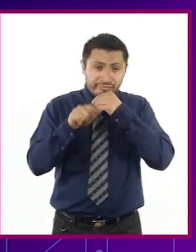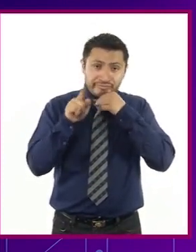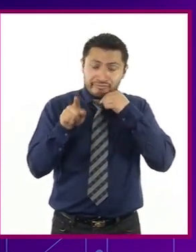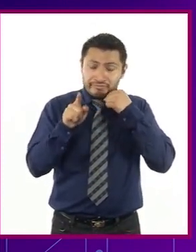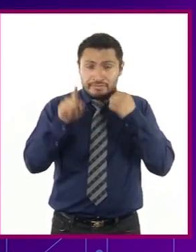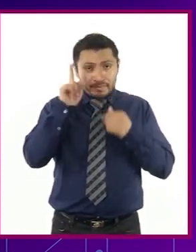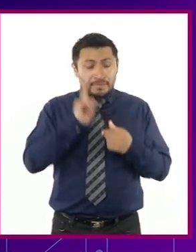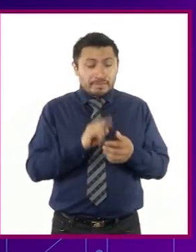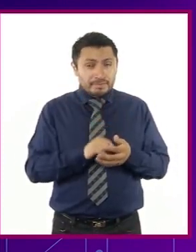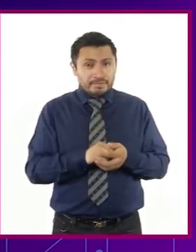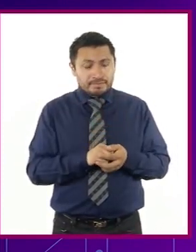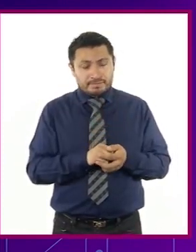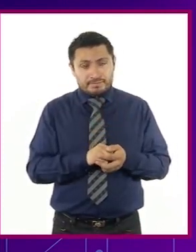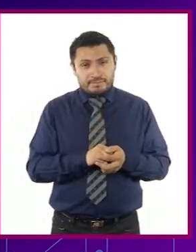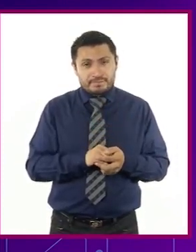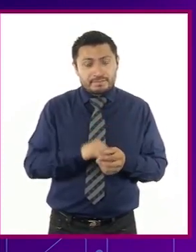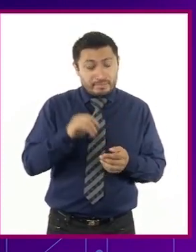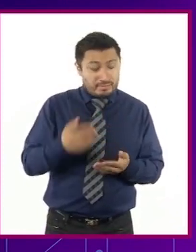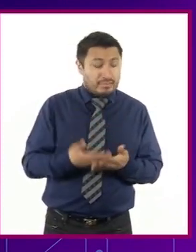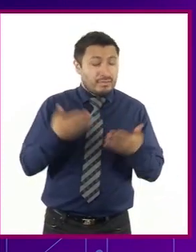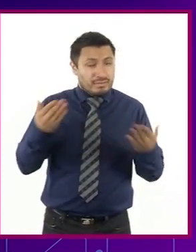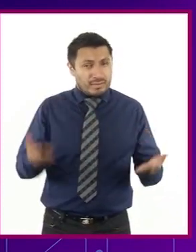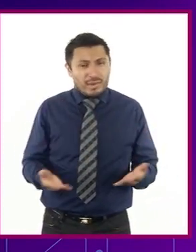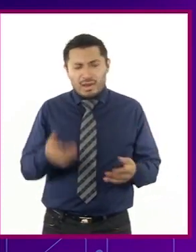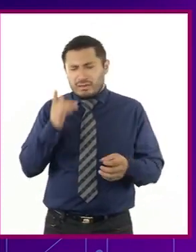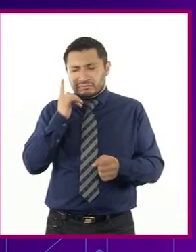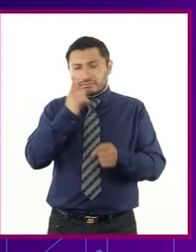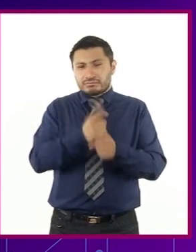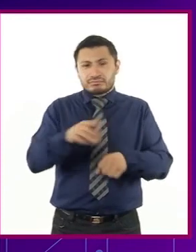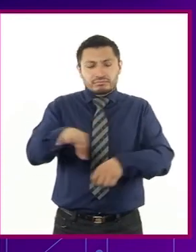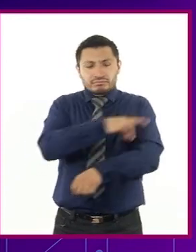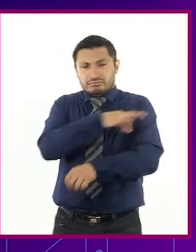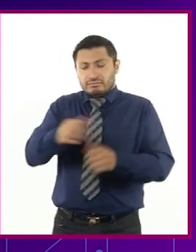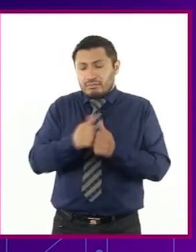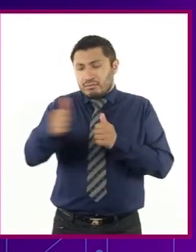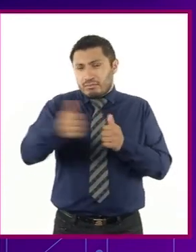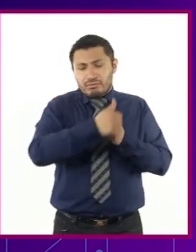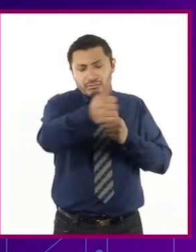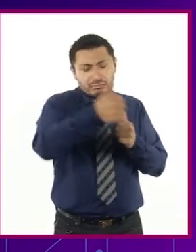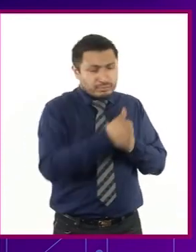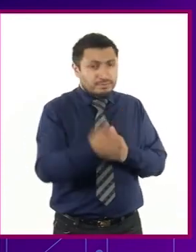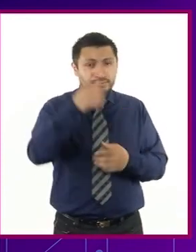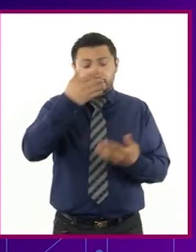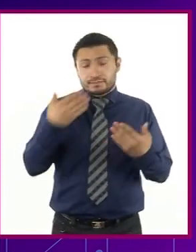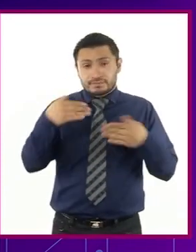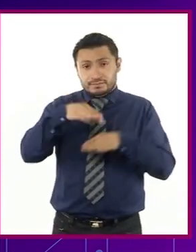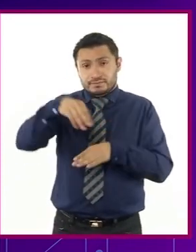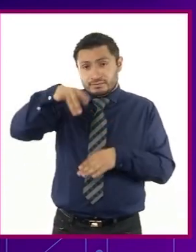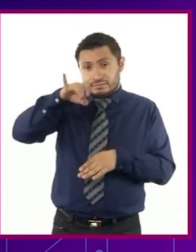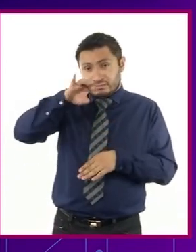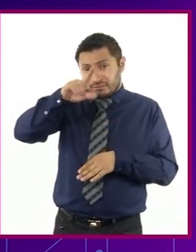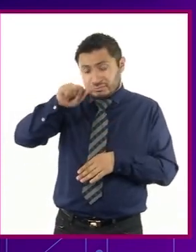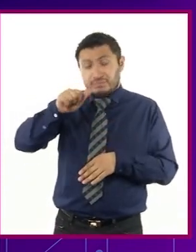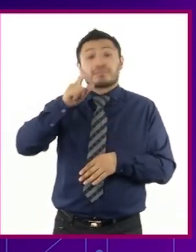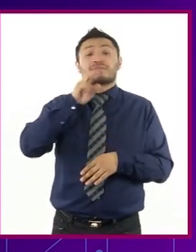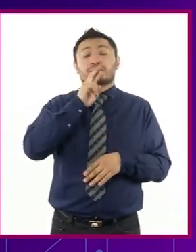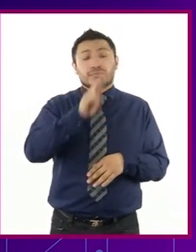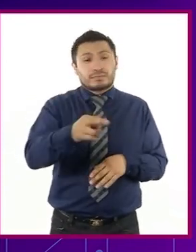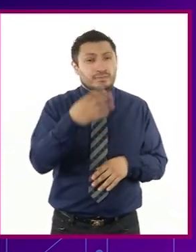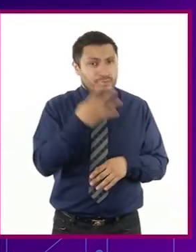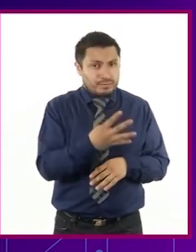por Daniela. Después, se calculan las distancias de cada puntaje respecto a la media. Estas son